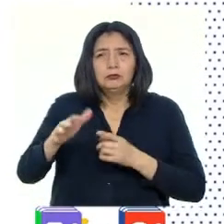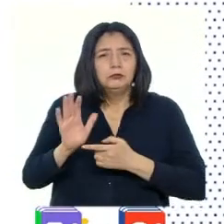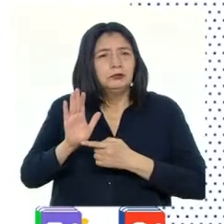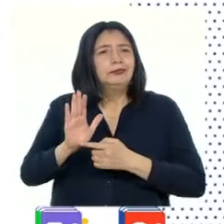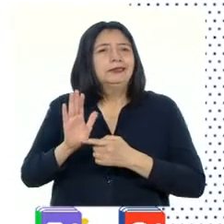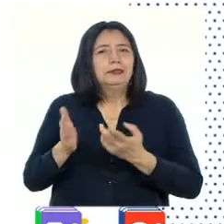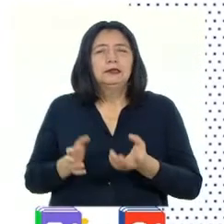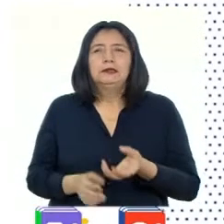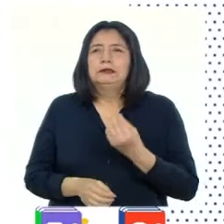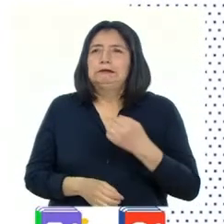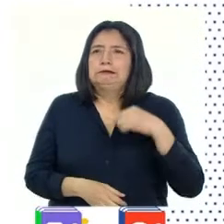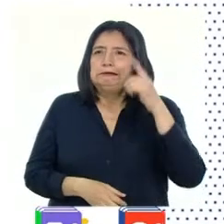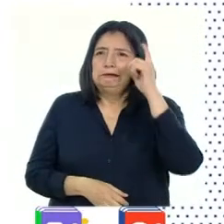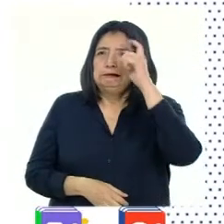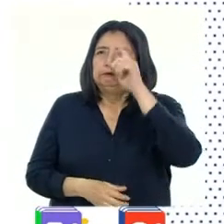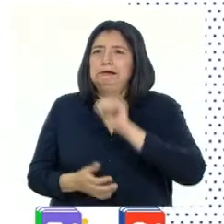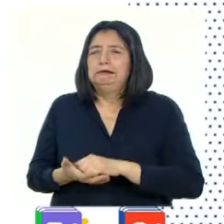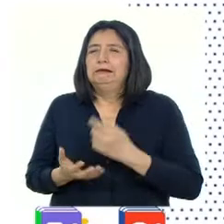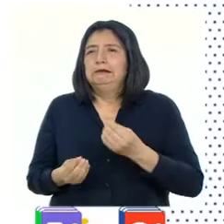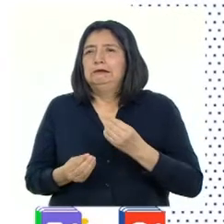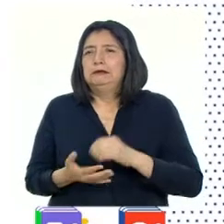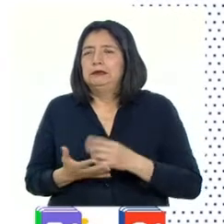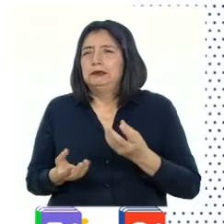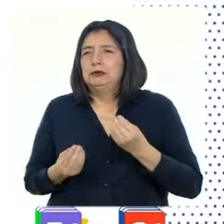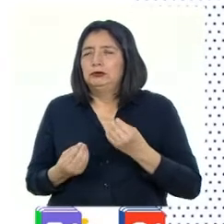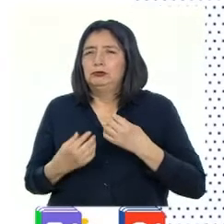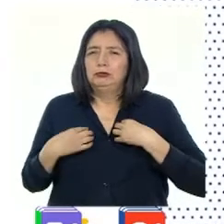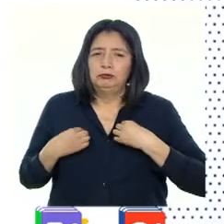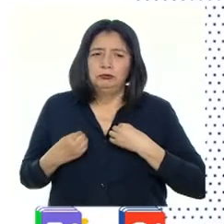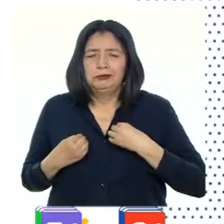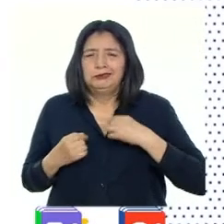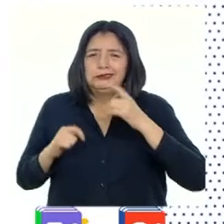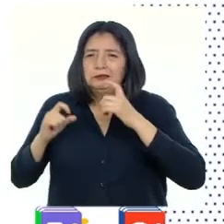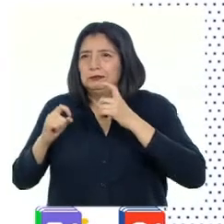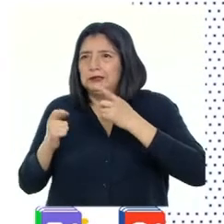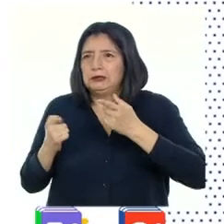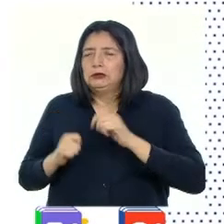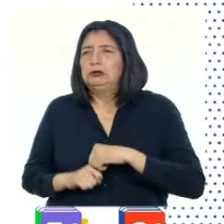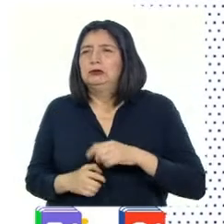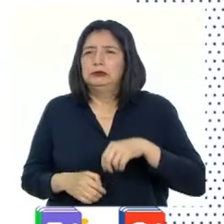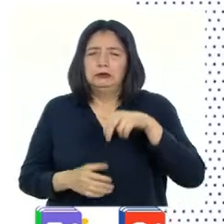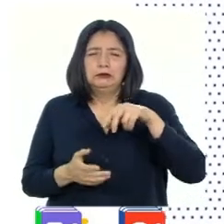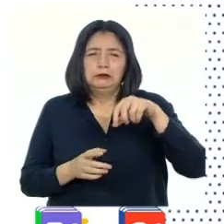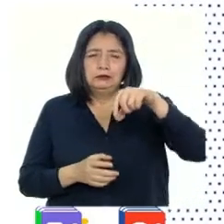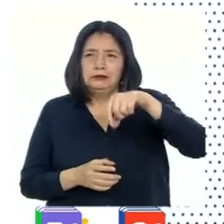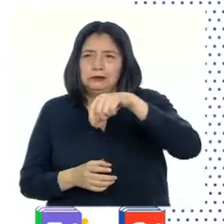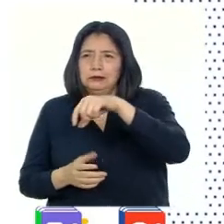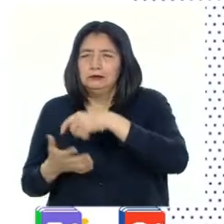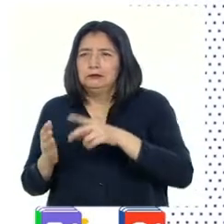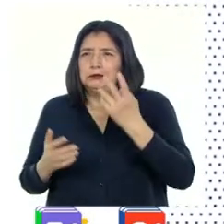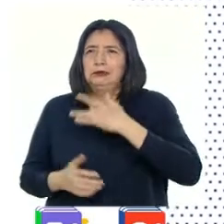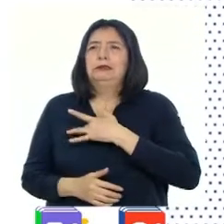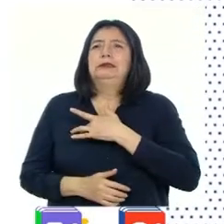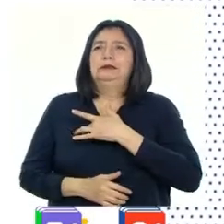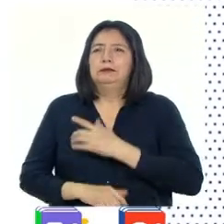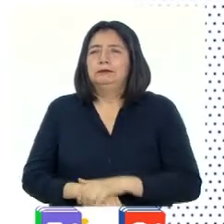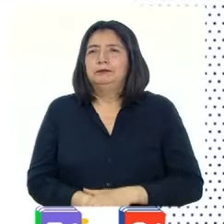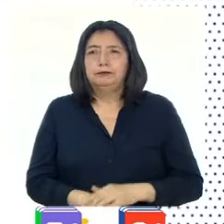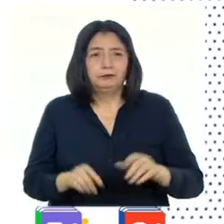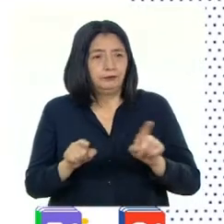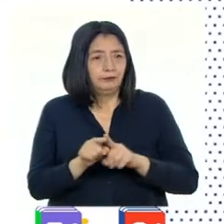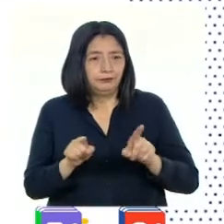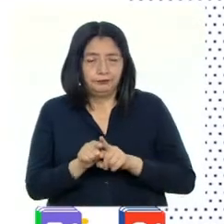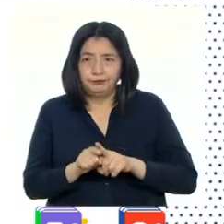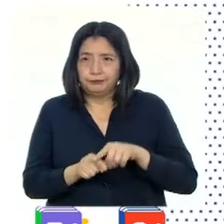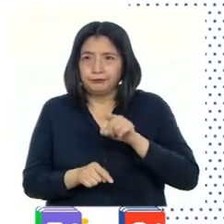situación tan difícil a través de las posturas y gestos de los personajes. Por eso nos conmueve. Además,